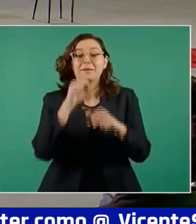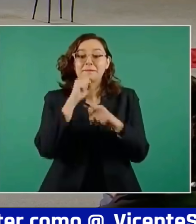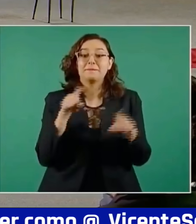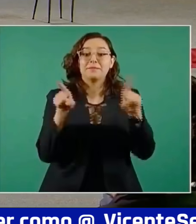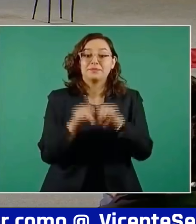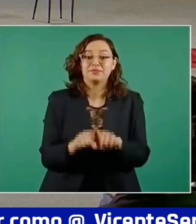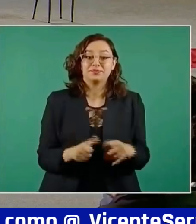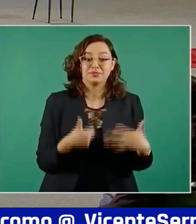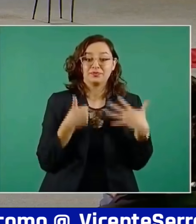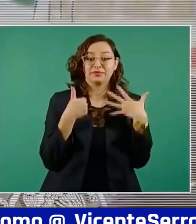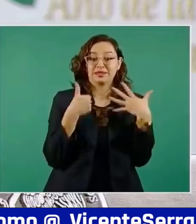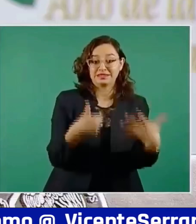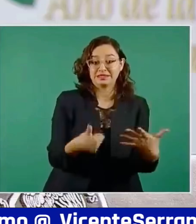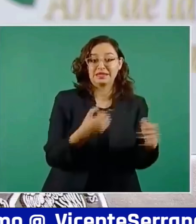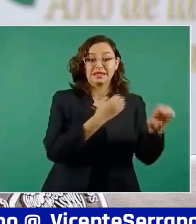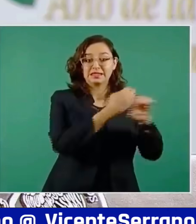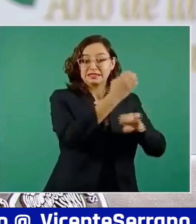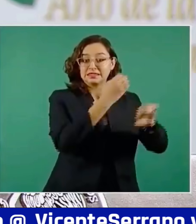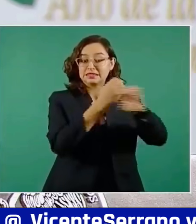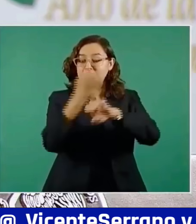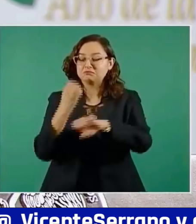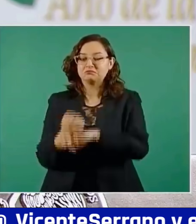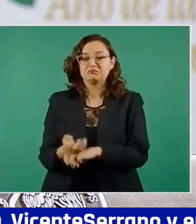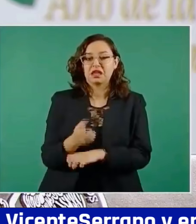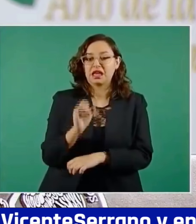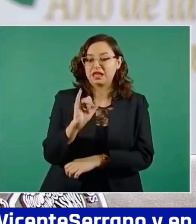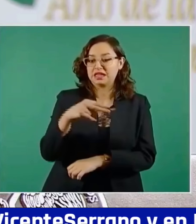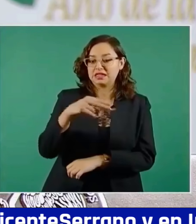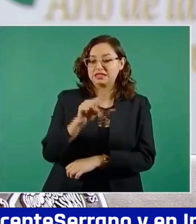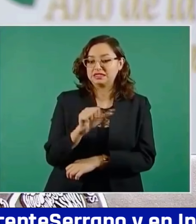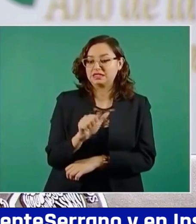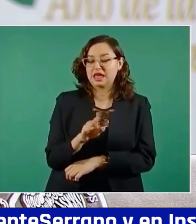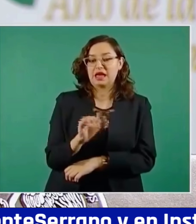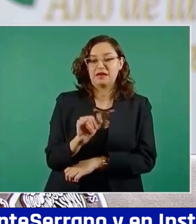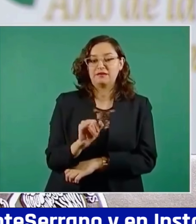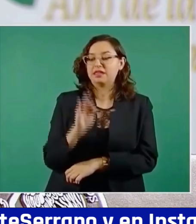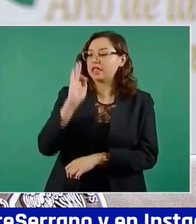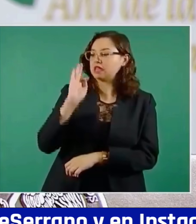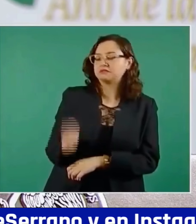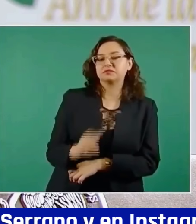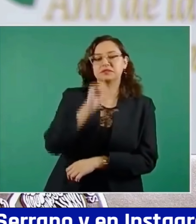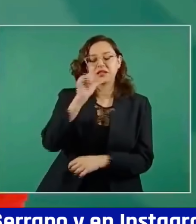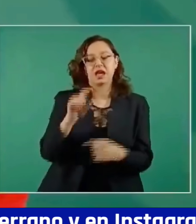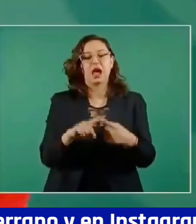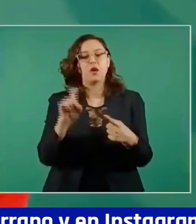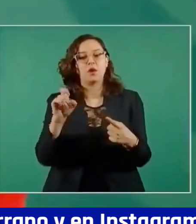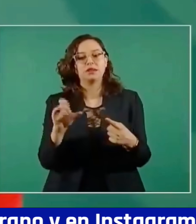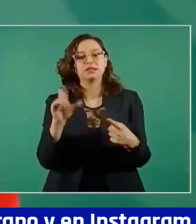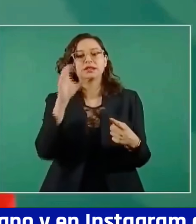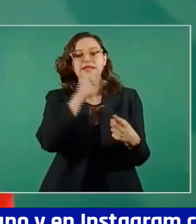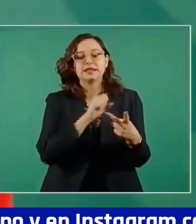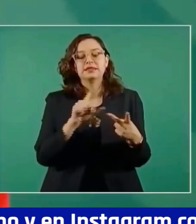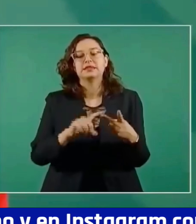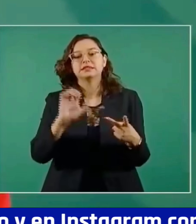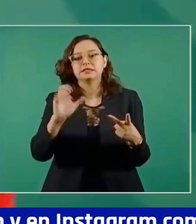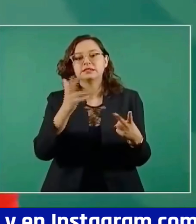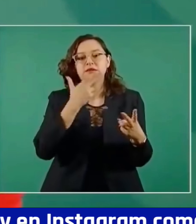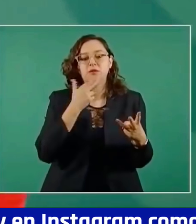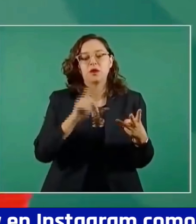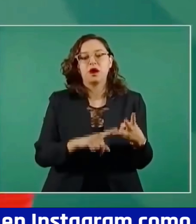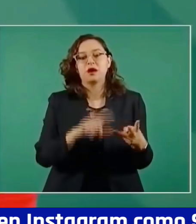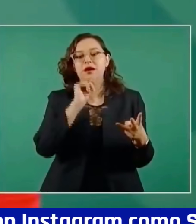han aceptado el INSABI: Aguascalientes, Chihuahua, Guanajuato, Jalisco, Nuevo León